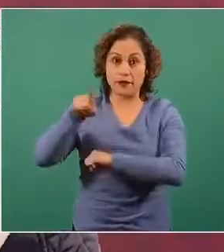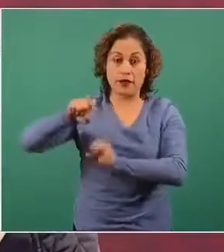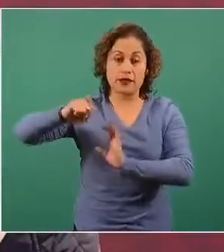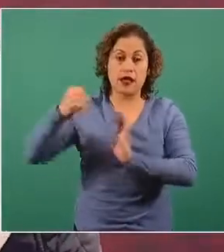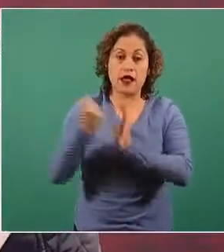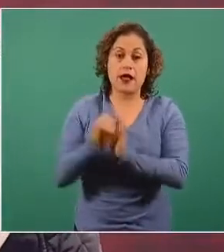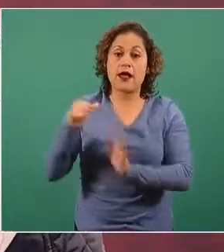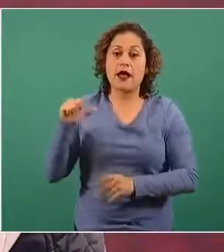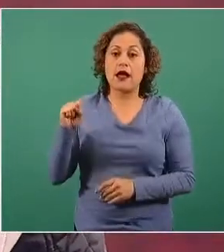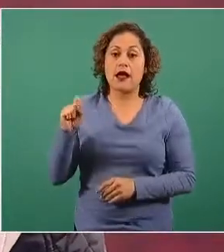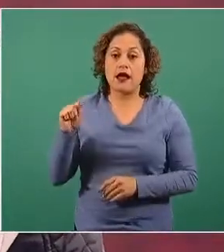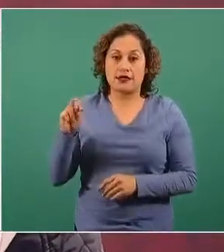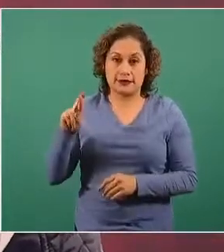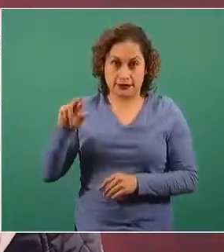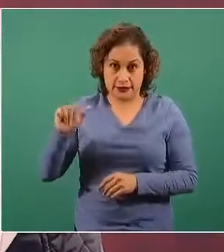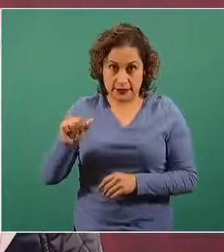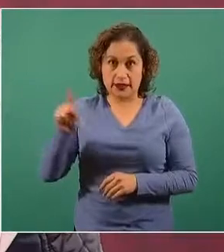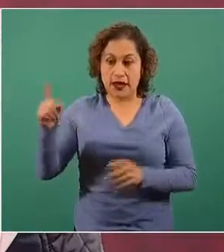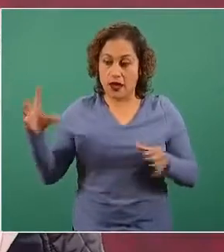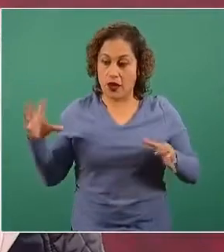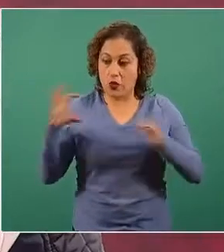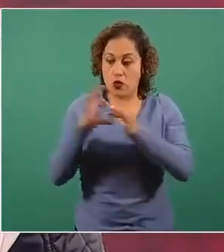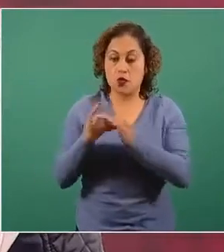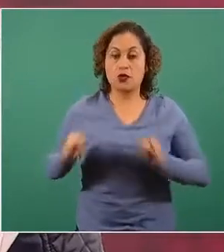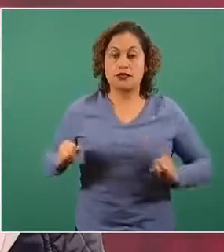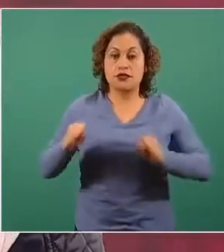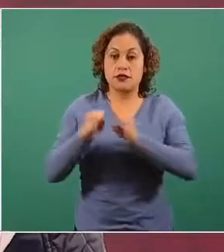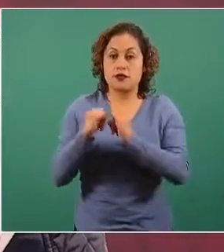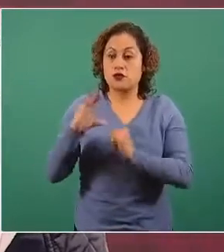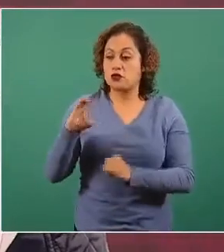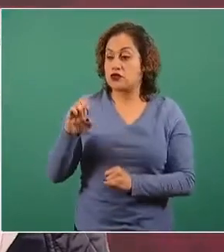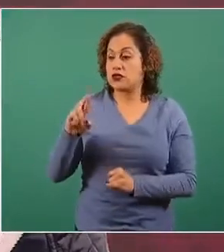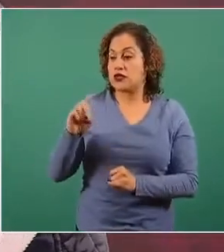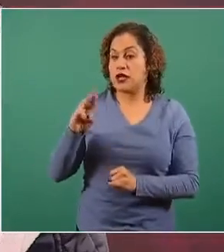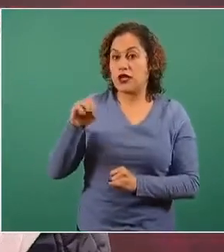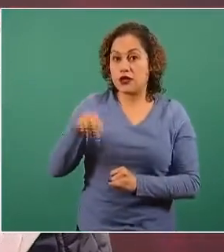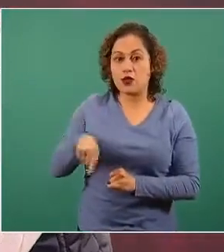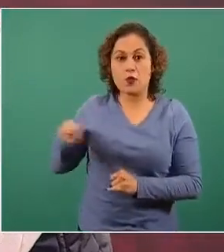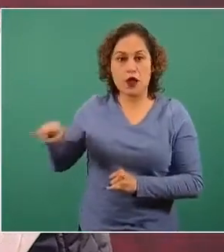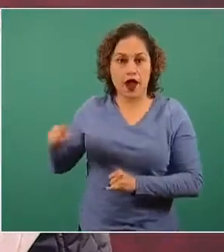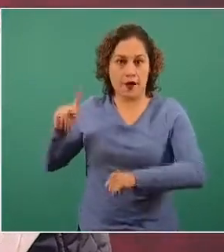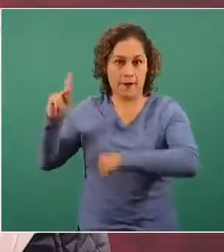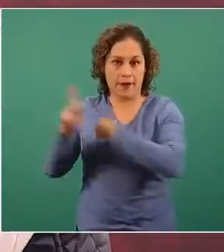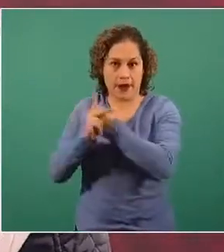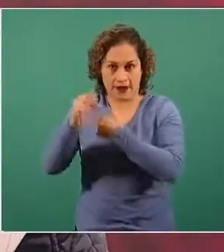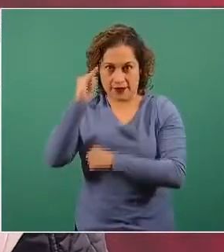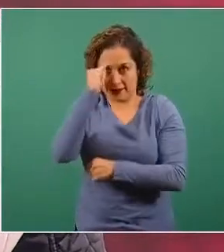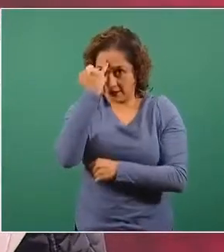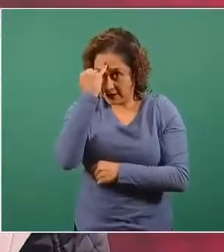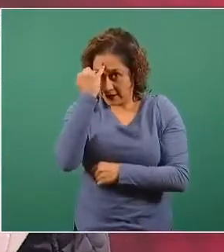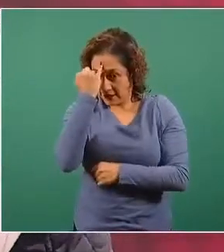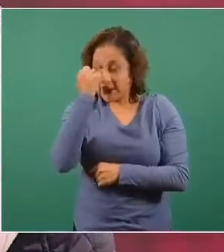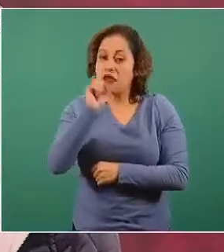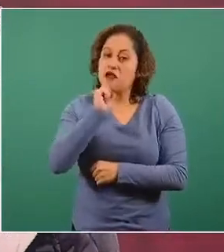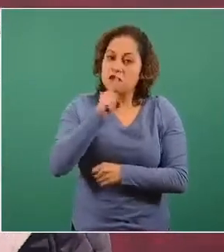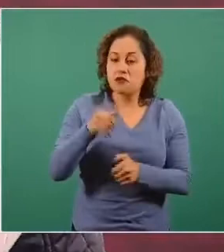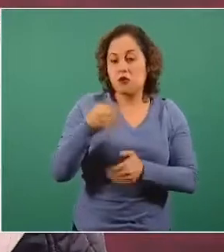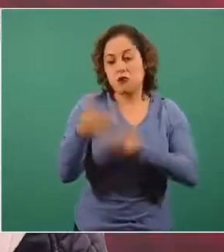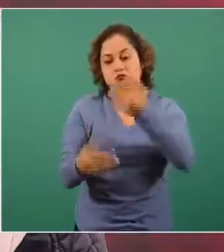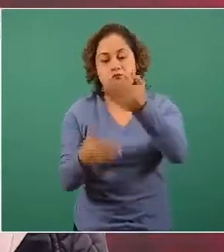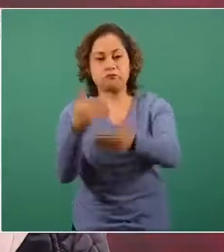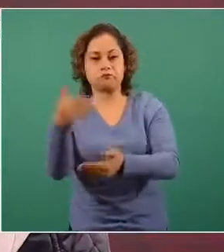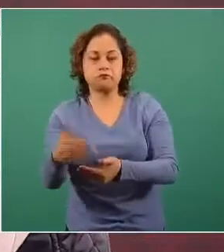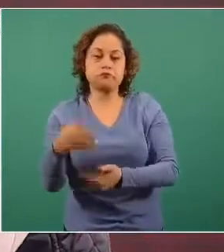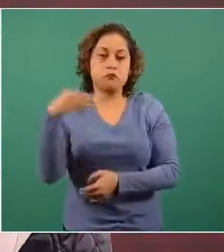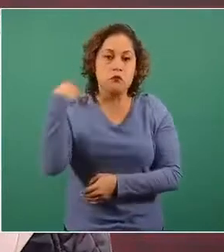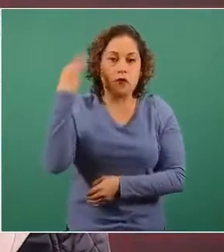AstraZeneca al Instituto Serum de la India, y con lo que nos vaya a llegar en próximos meses,